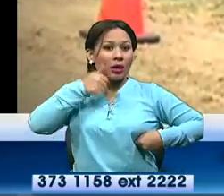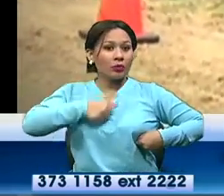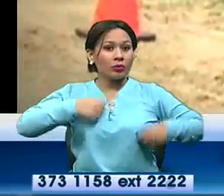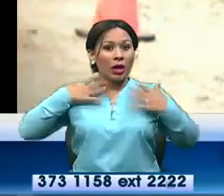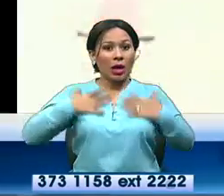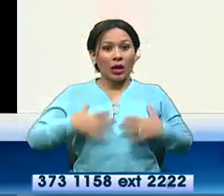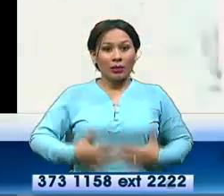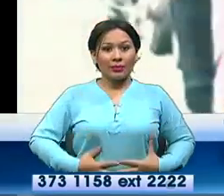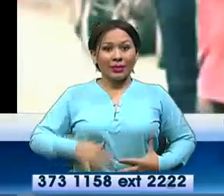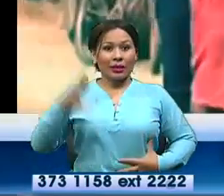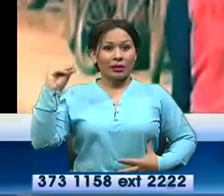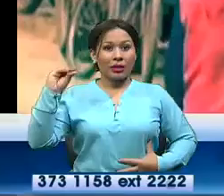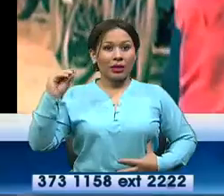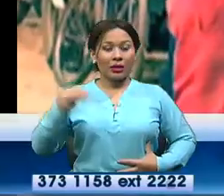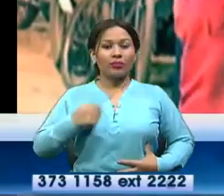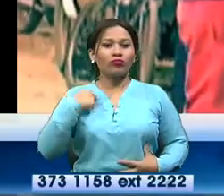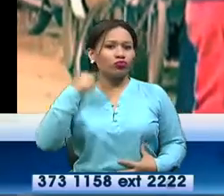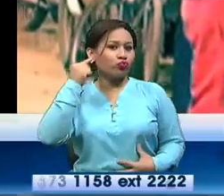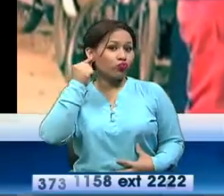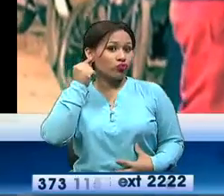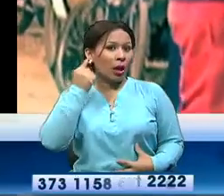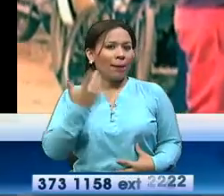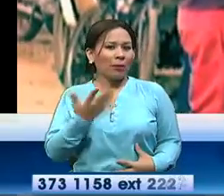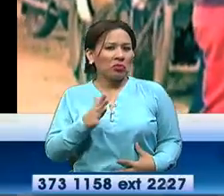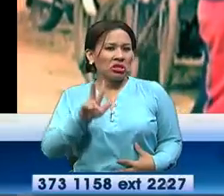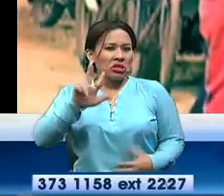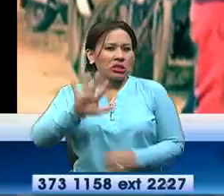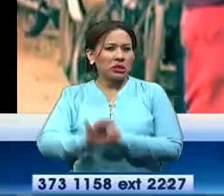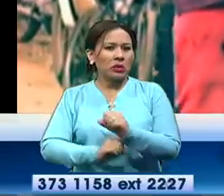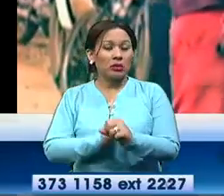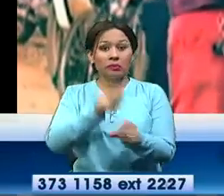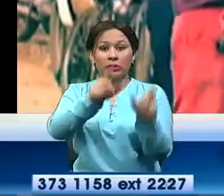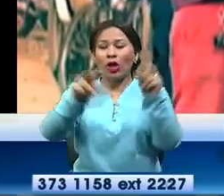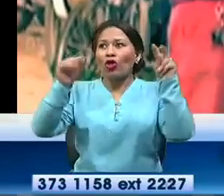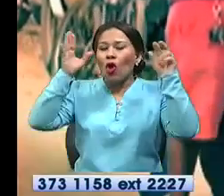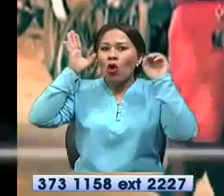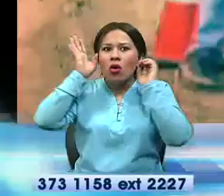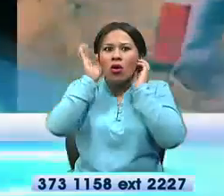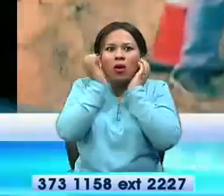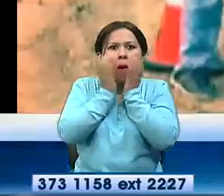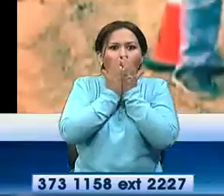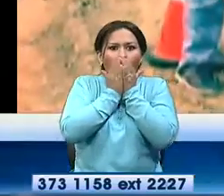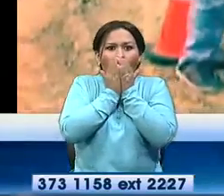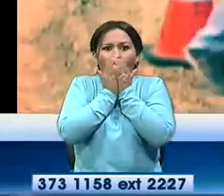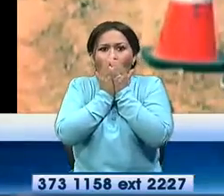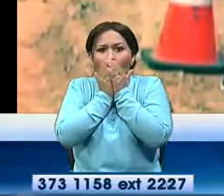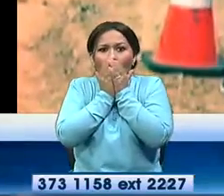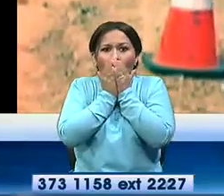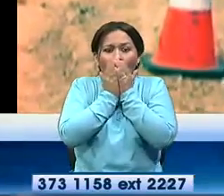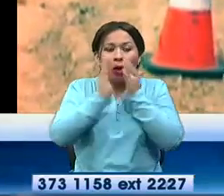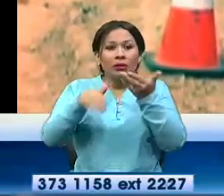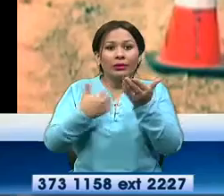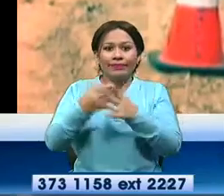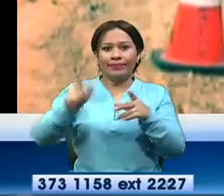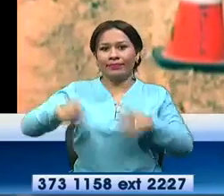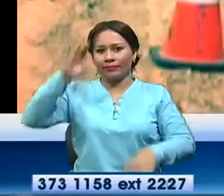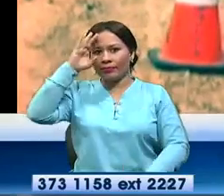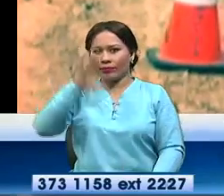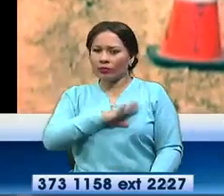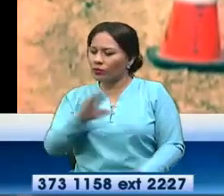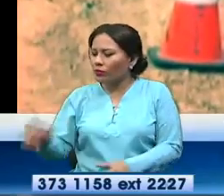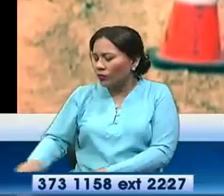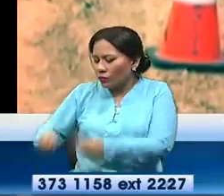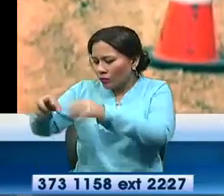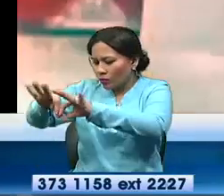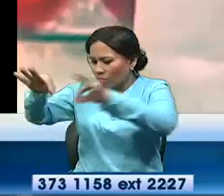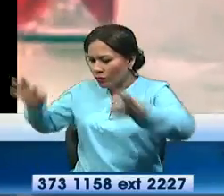Al parecer era negra. En la zona, sus habitantes lucieron incrédulos de lo que estaba pasando, mientras los agentes realizaban el levantamiento